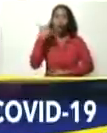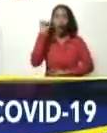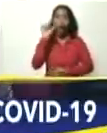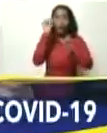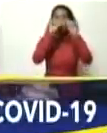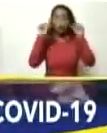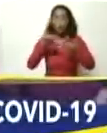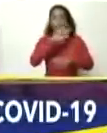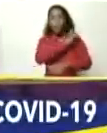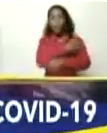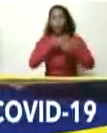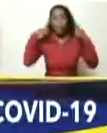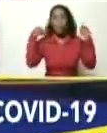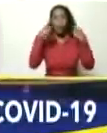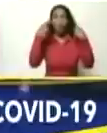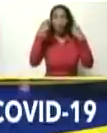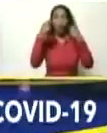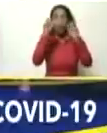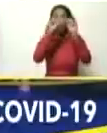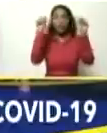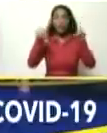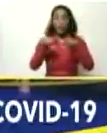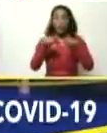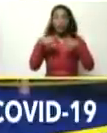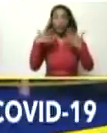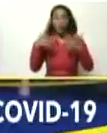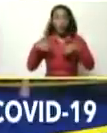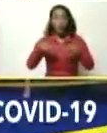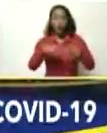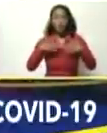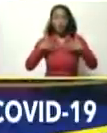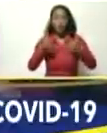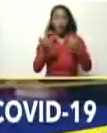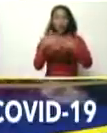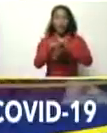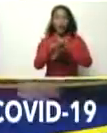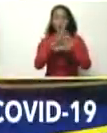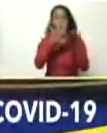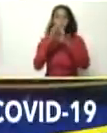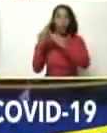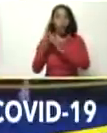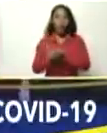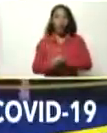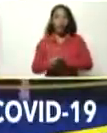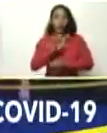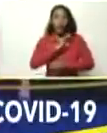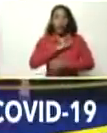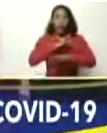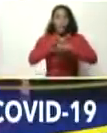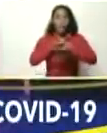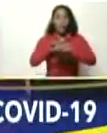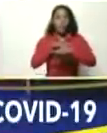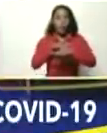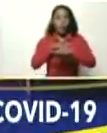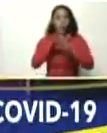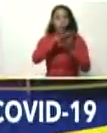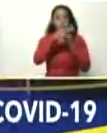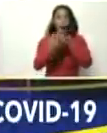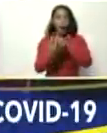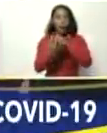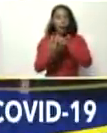poder popular, el sistema de las áreas de salud integral comunitaria. Tenemos la misión barrio adentro,